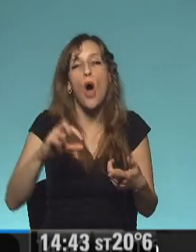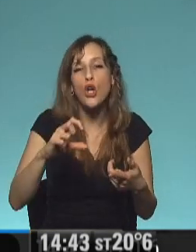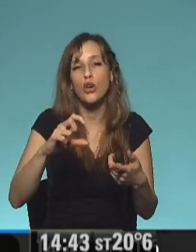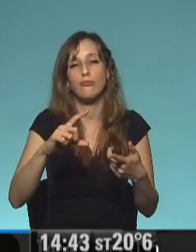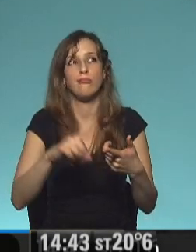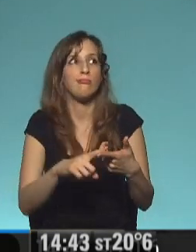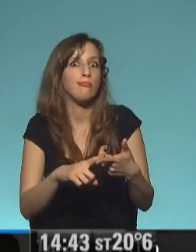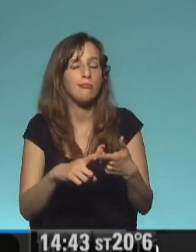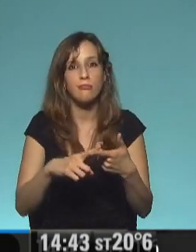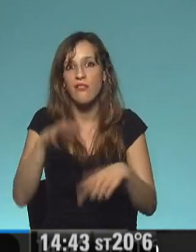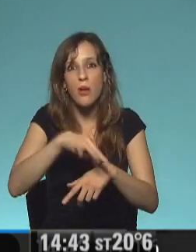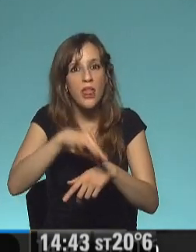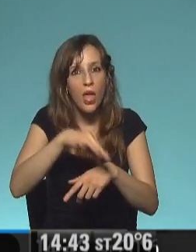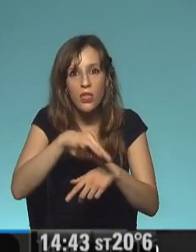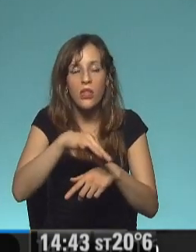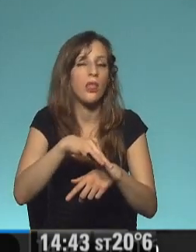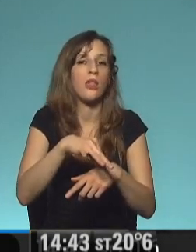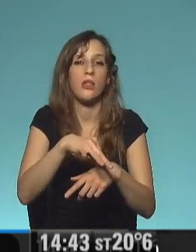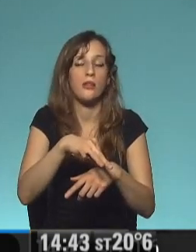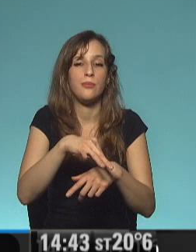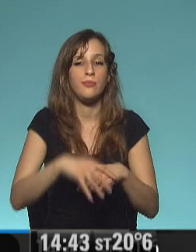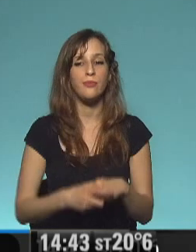alguna enfermedad